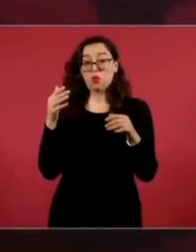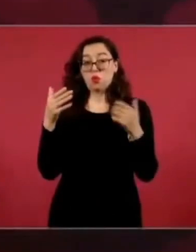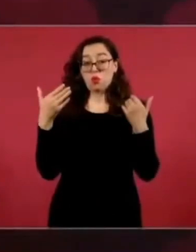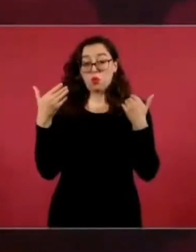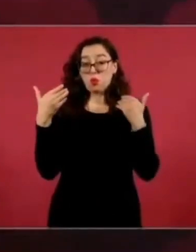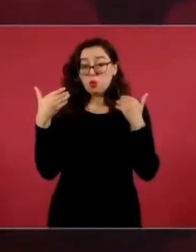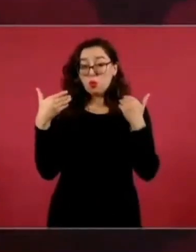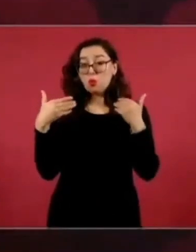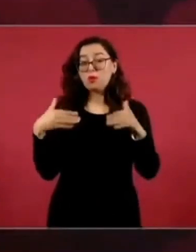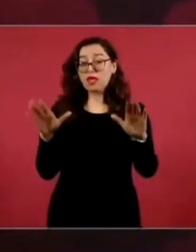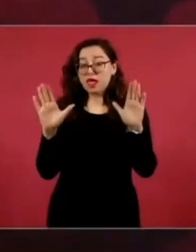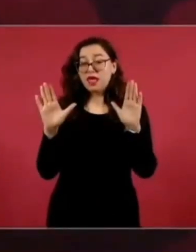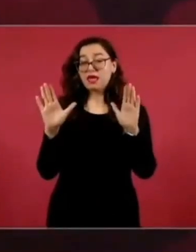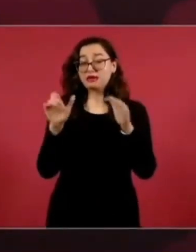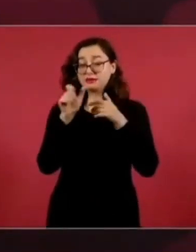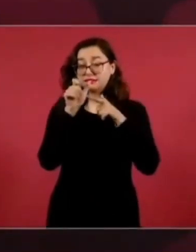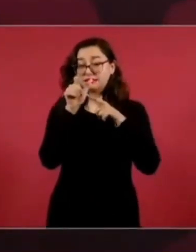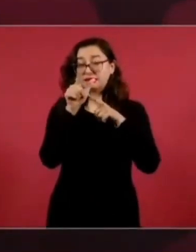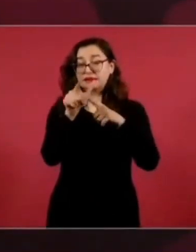importando crudo.